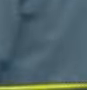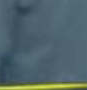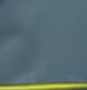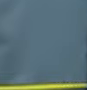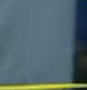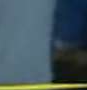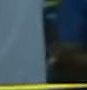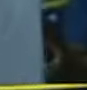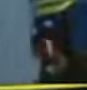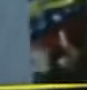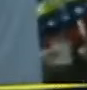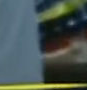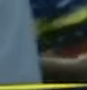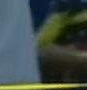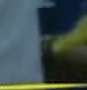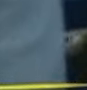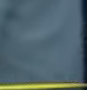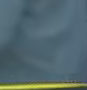vamos